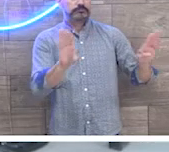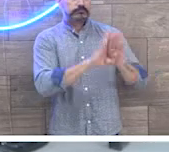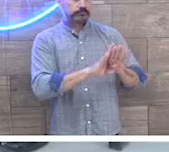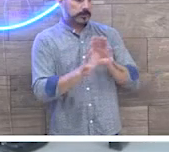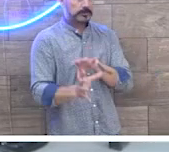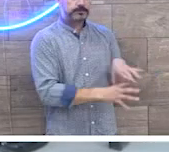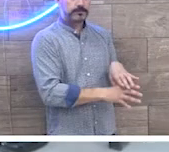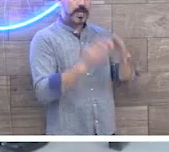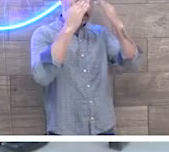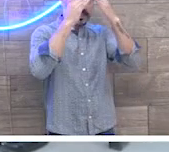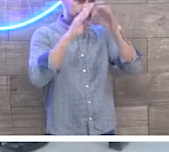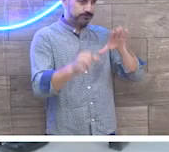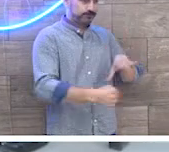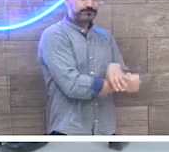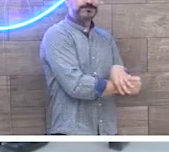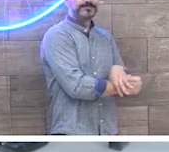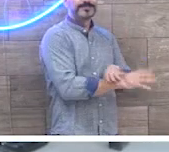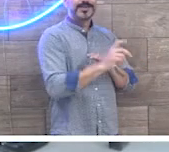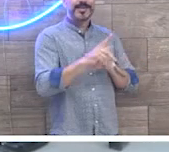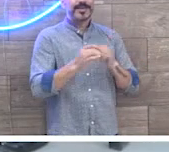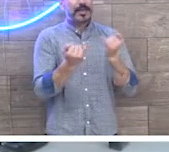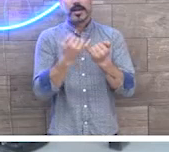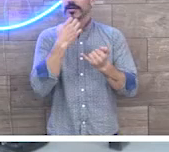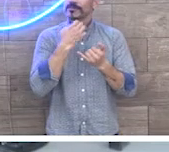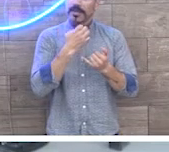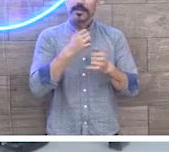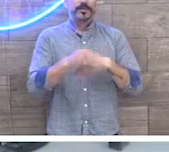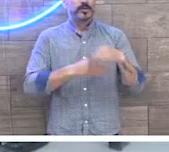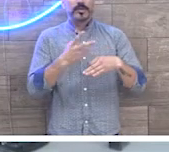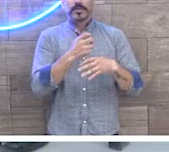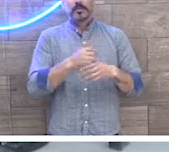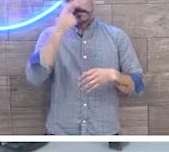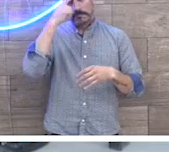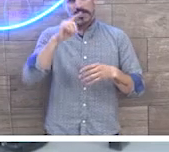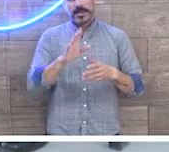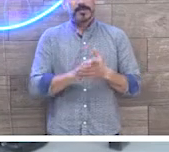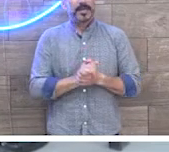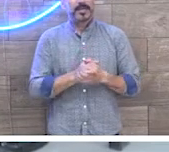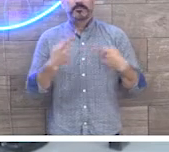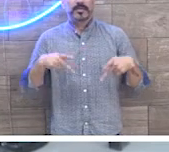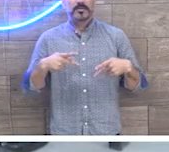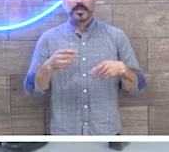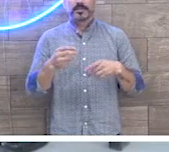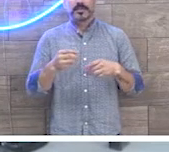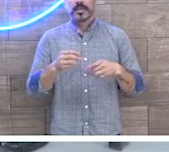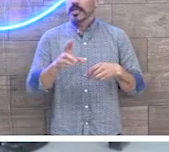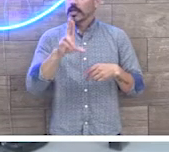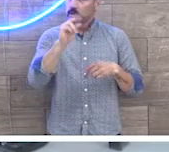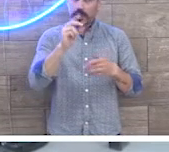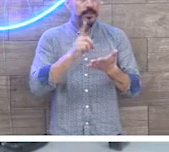en el ámbito educativo también. Entonces, es más sensibilidad hacia la gente para que haya una comprensión